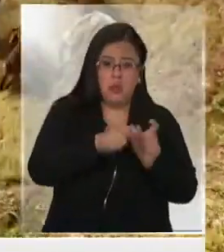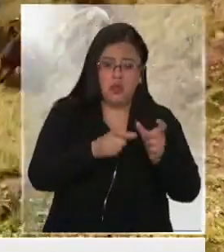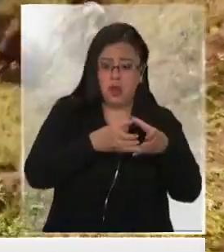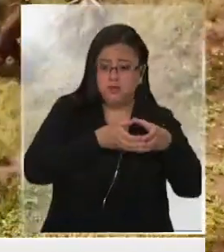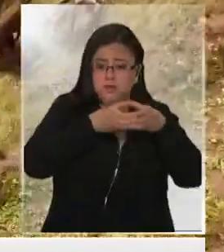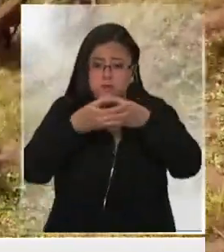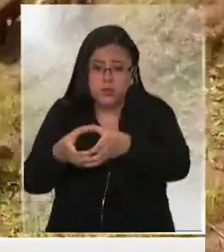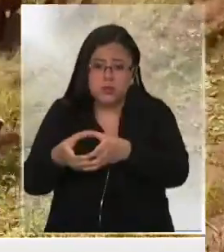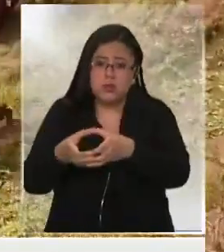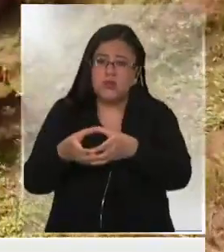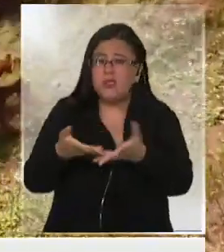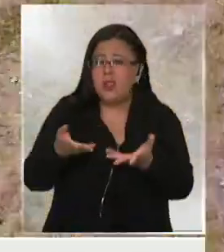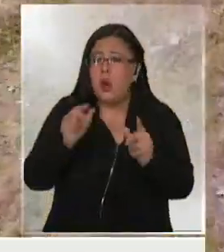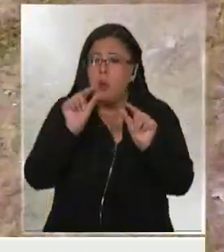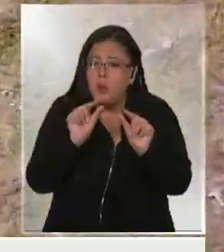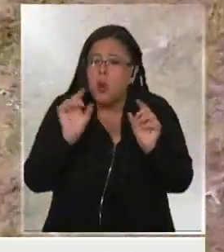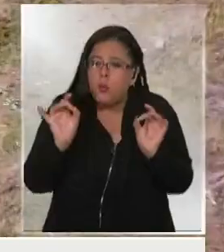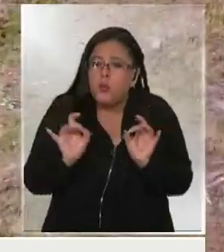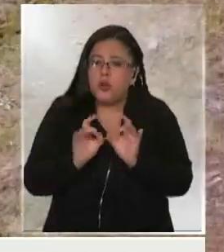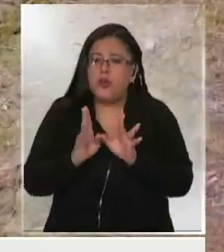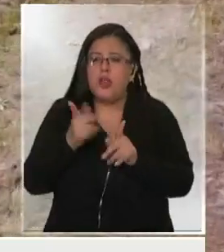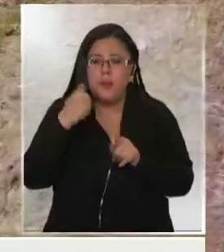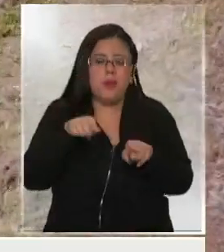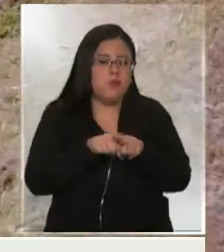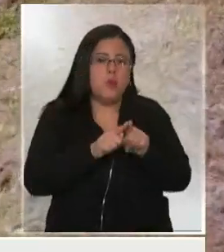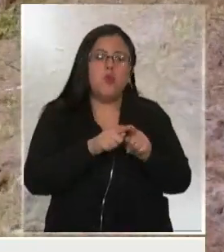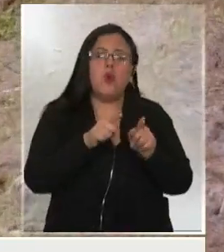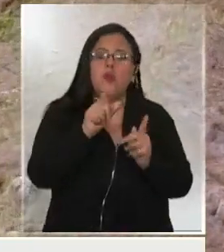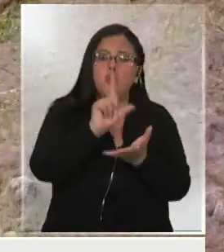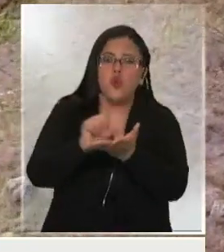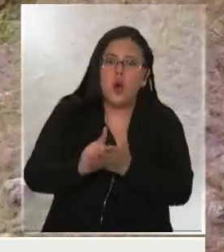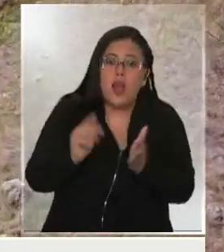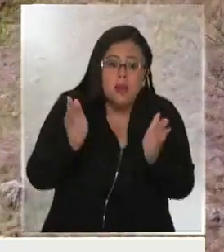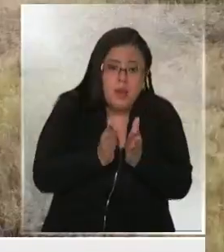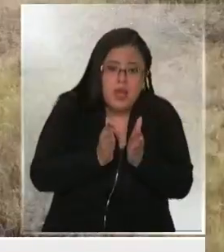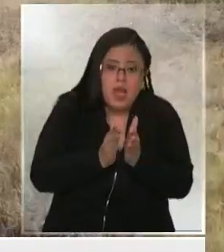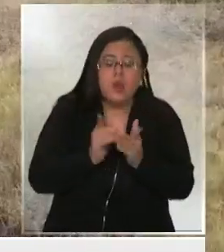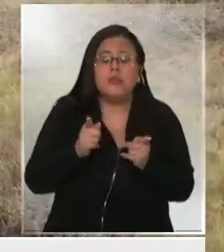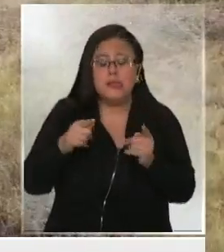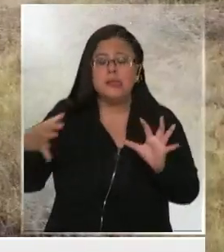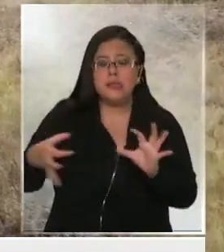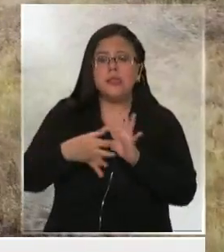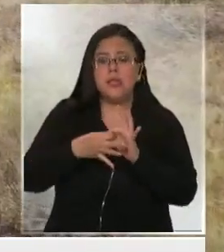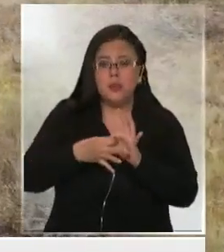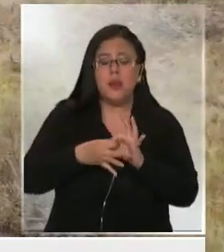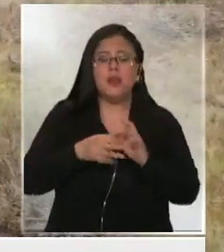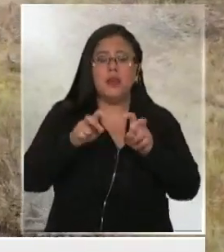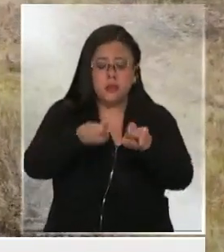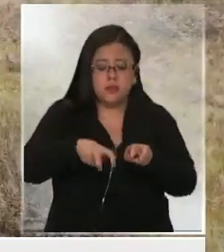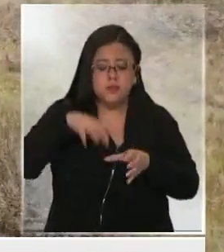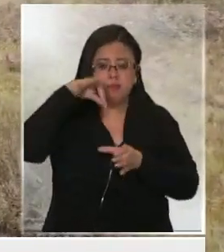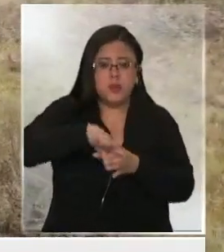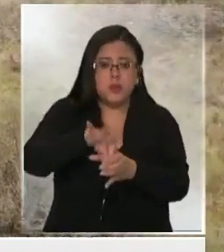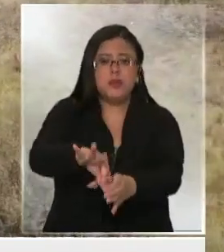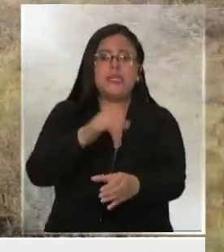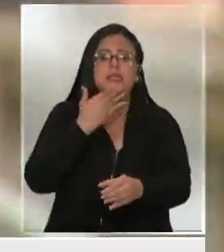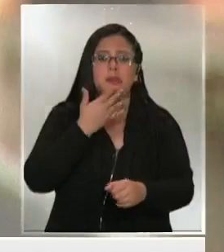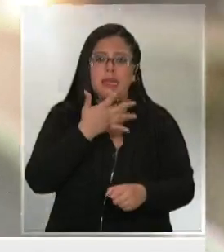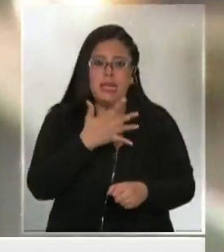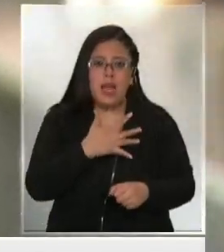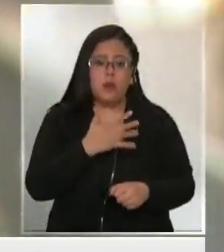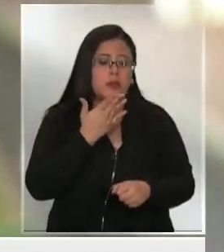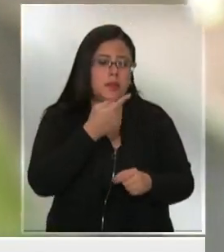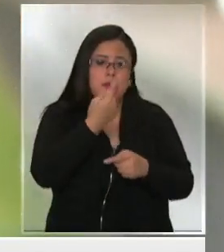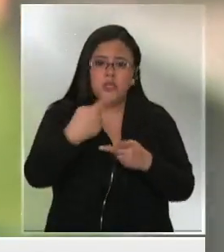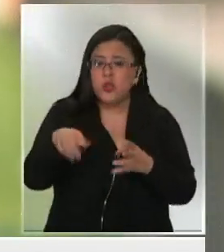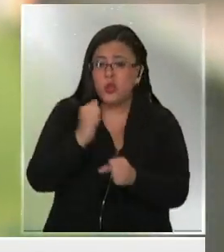podría concretarse entre los habitantes de pequeñas comunas que dependen en un 100% de la agricultura sin otras fuentes